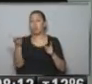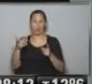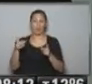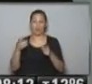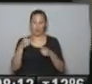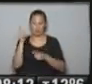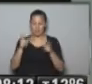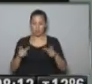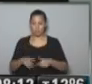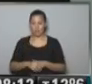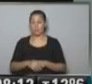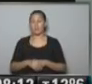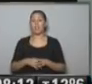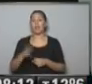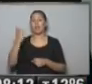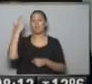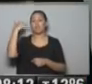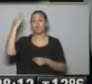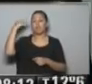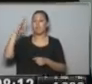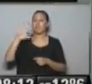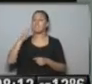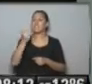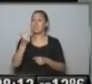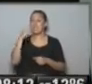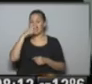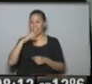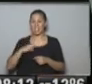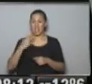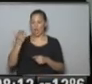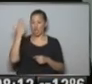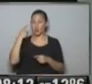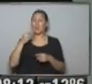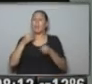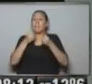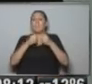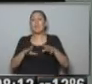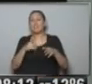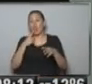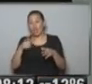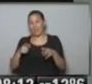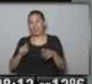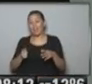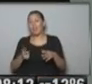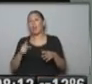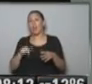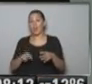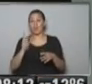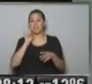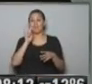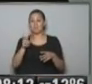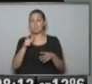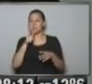Era una meta que teníamos allá hace 6, 7 años cuando el canal nacía, y muy felices de verlo hoy con